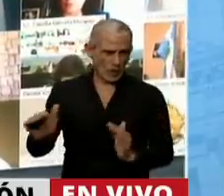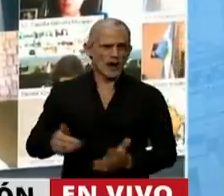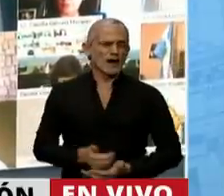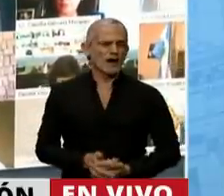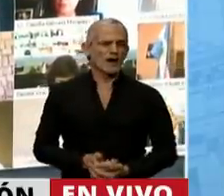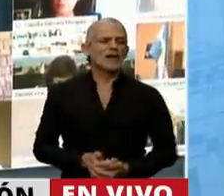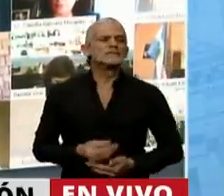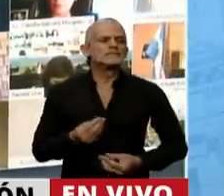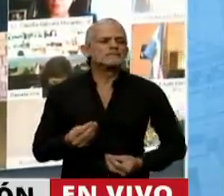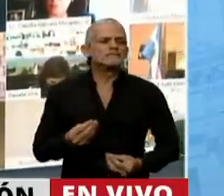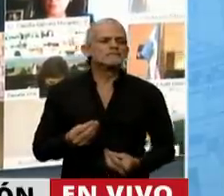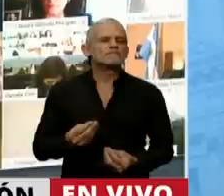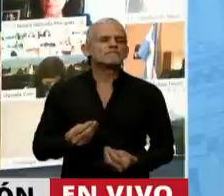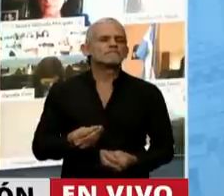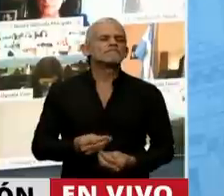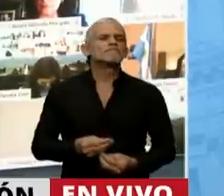Y antes que